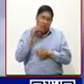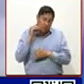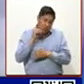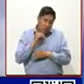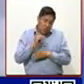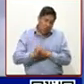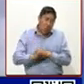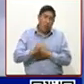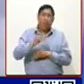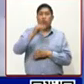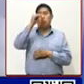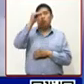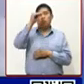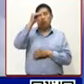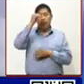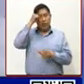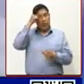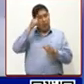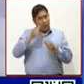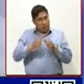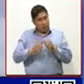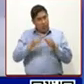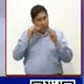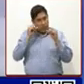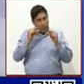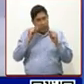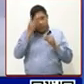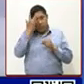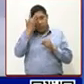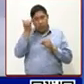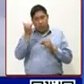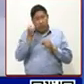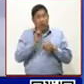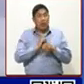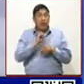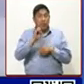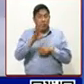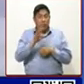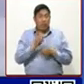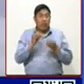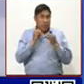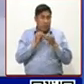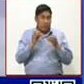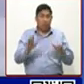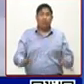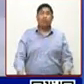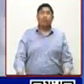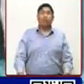desde que era niño. Vamos a recordar este caso porque enseguida le vamos a contar algo más.